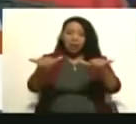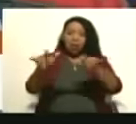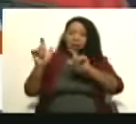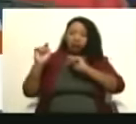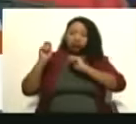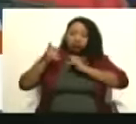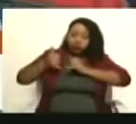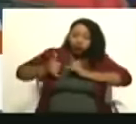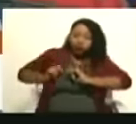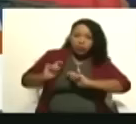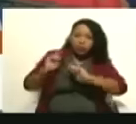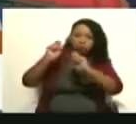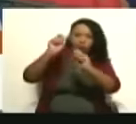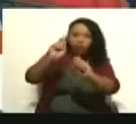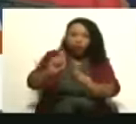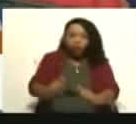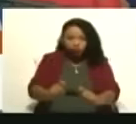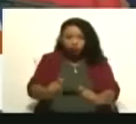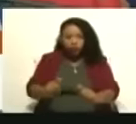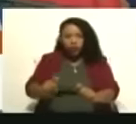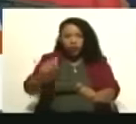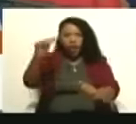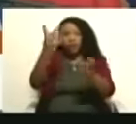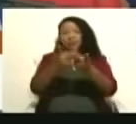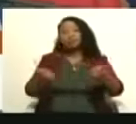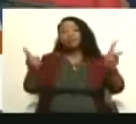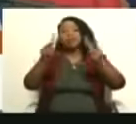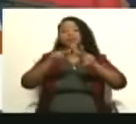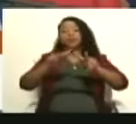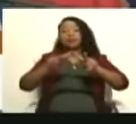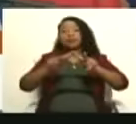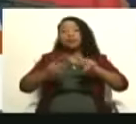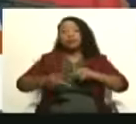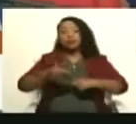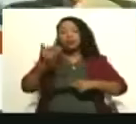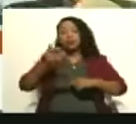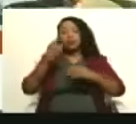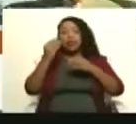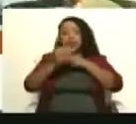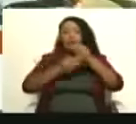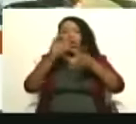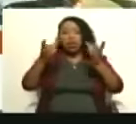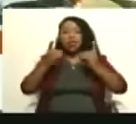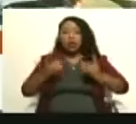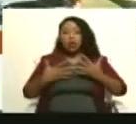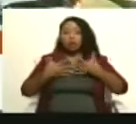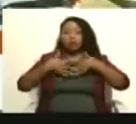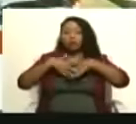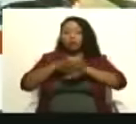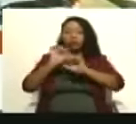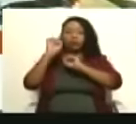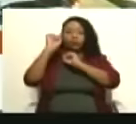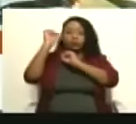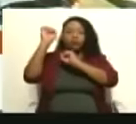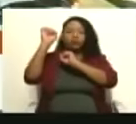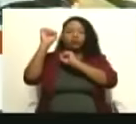y heroínas que en otrora con valor y sacrificio decidieron unirse y vencieron.